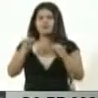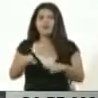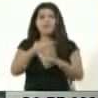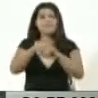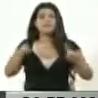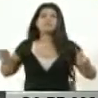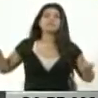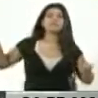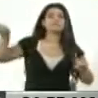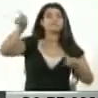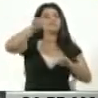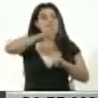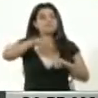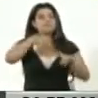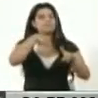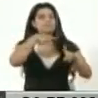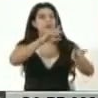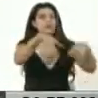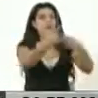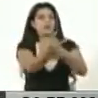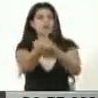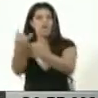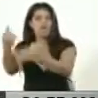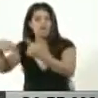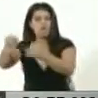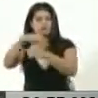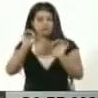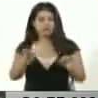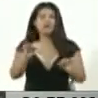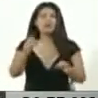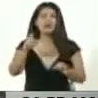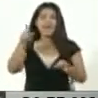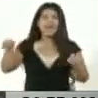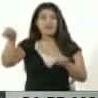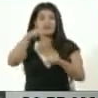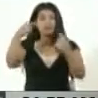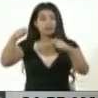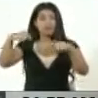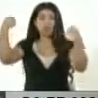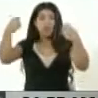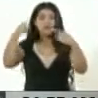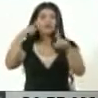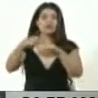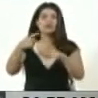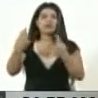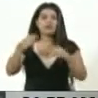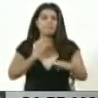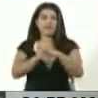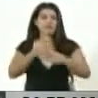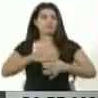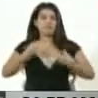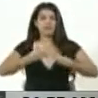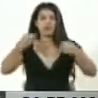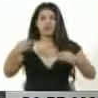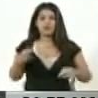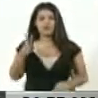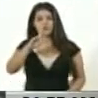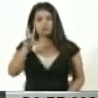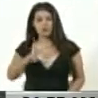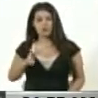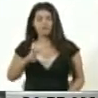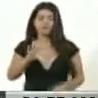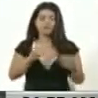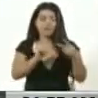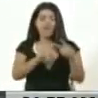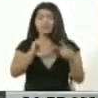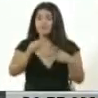como nación libre, soberana y en paz. Están destinados a eso. Y después, bueno, lo decía ayer el ministro Ernesto Villegas,